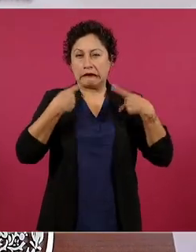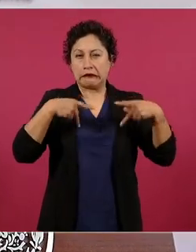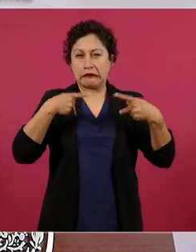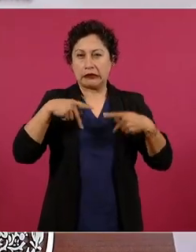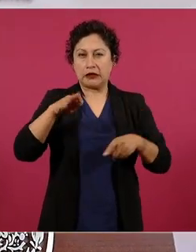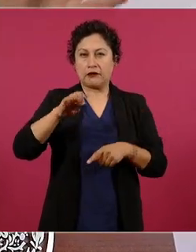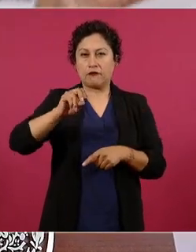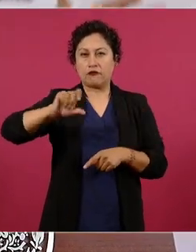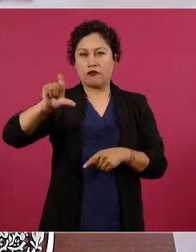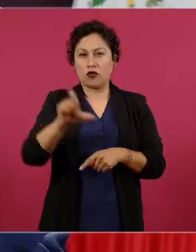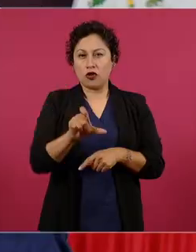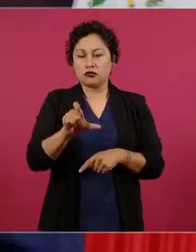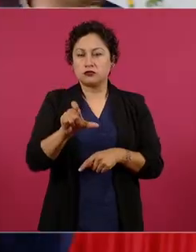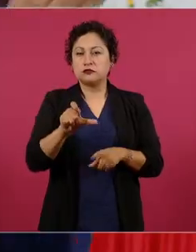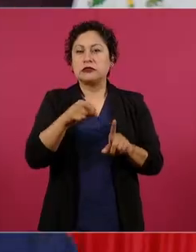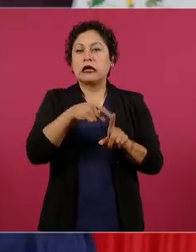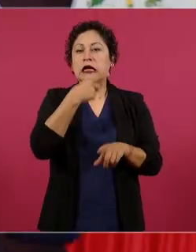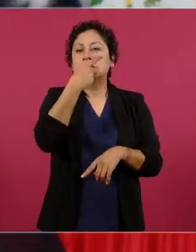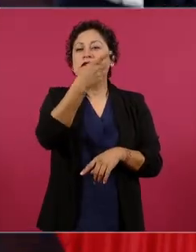que